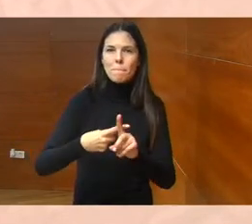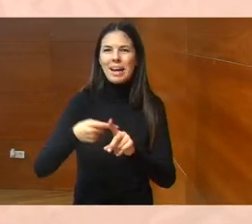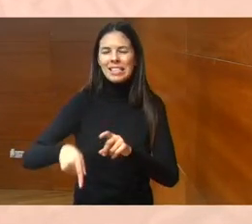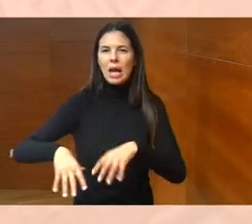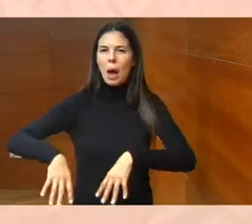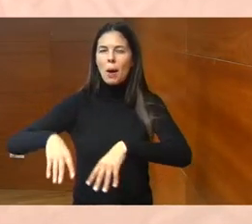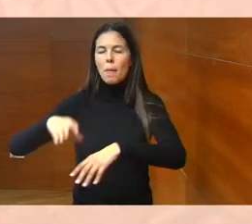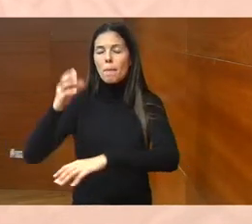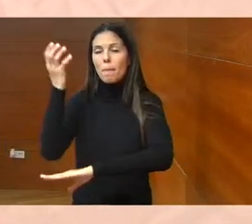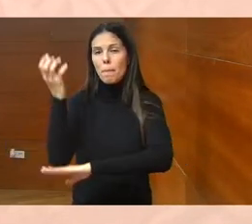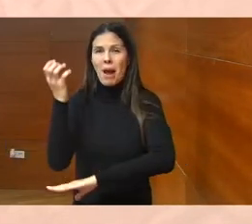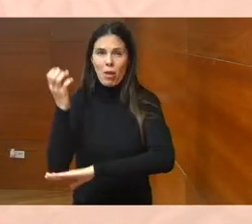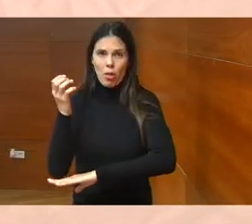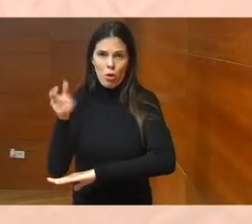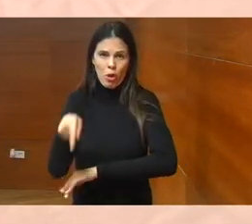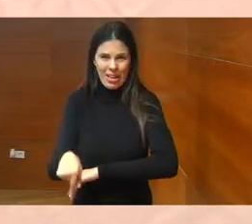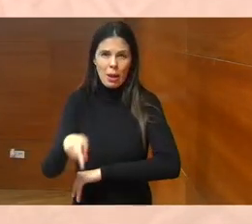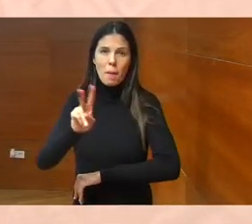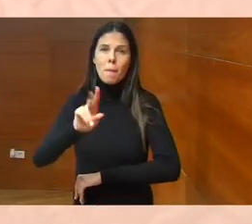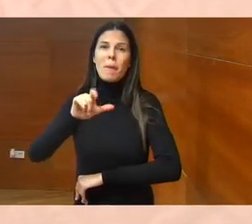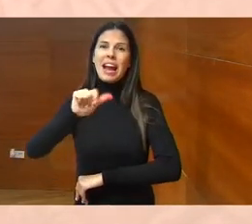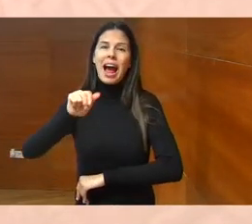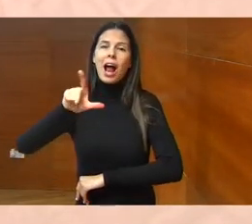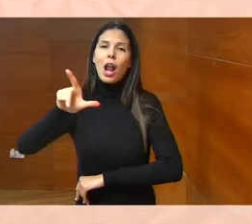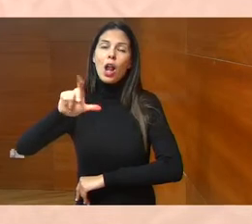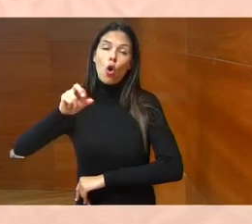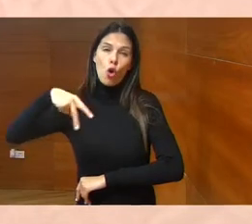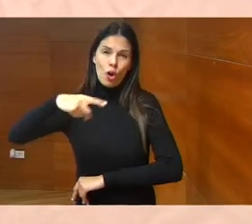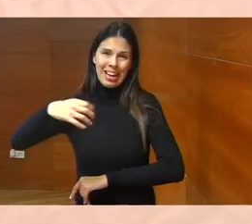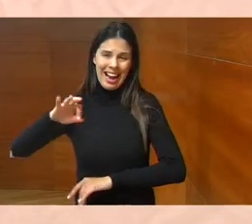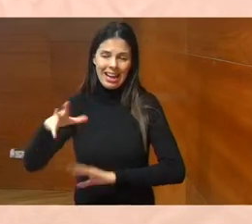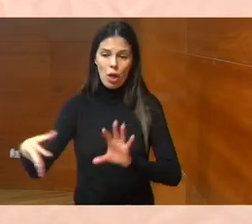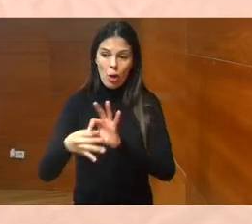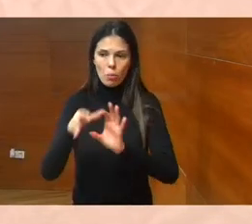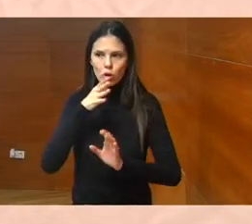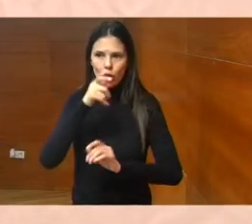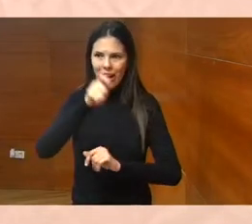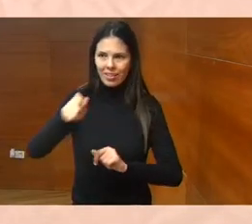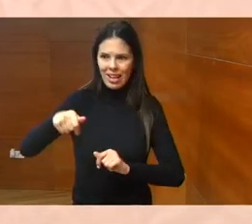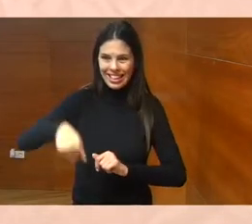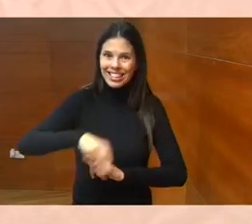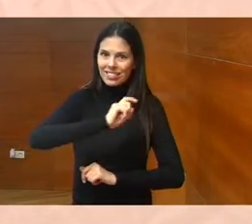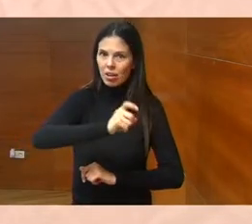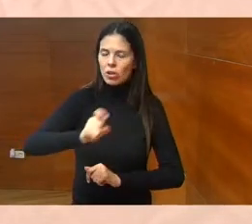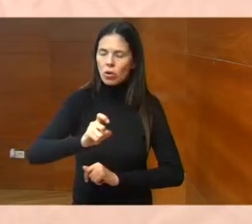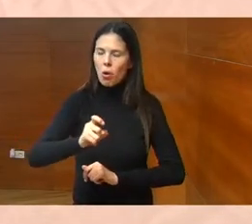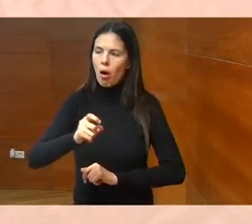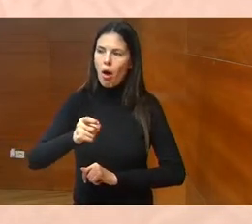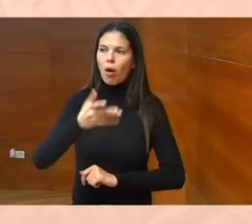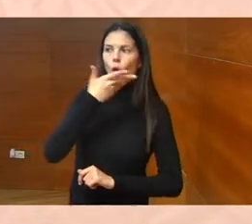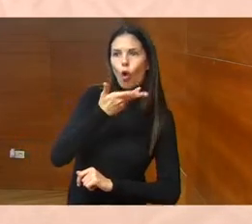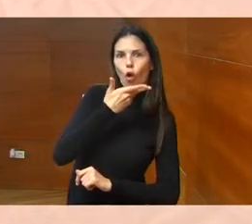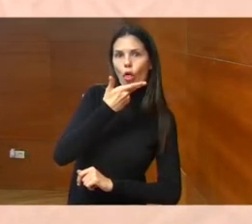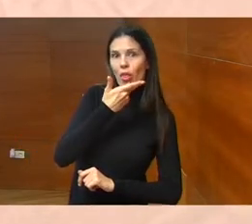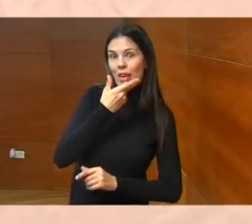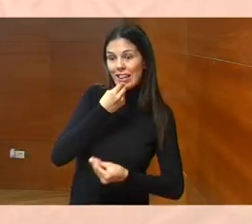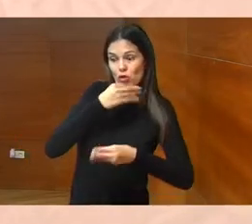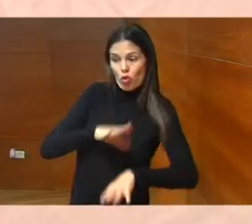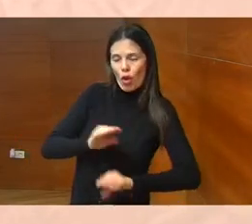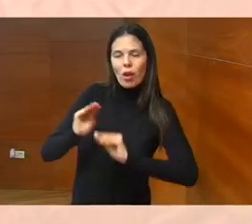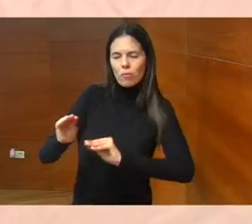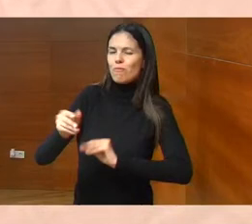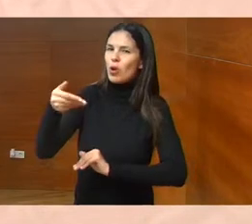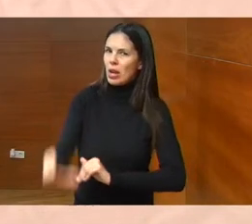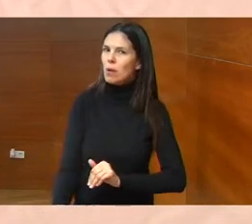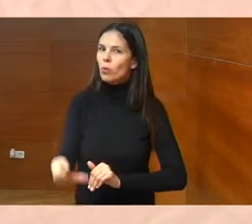y por eso creo que de una gran importancia sobre todo para gente de sansenso poder conñecer un omaes da su historia